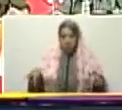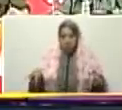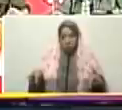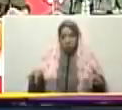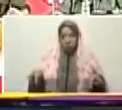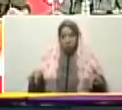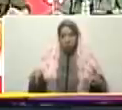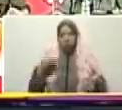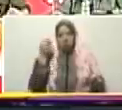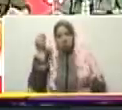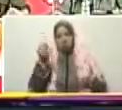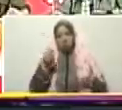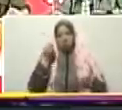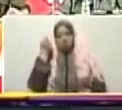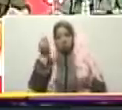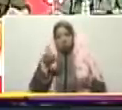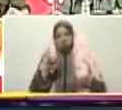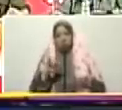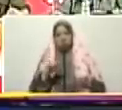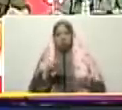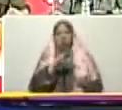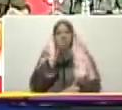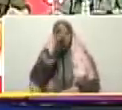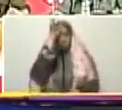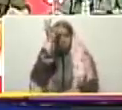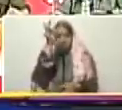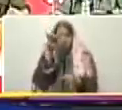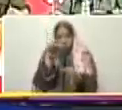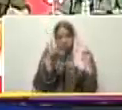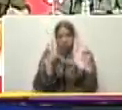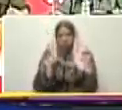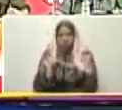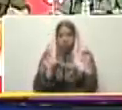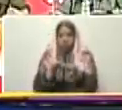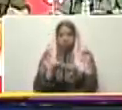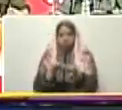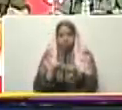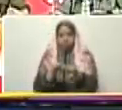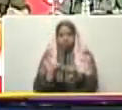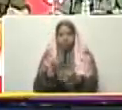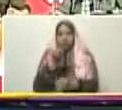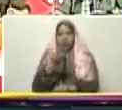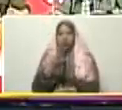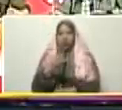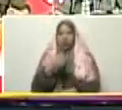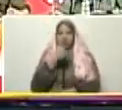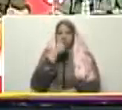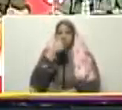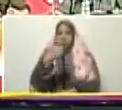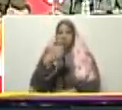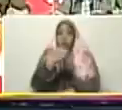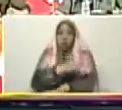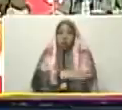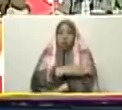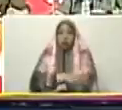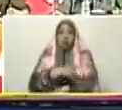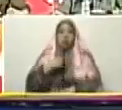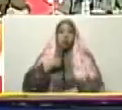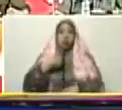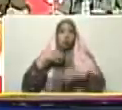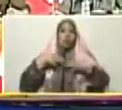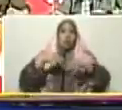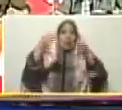y creo de verdad tengo una gran fe una certeza más que una fe en